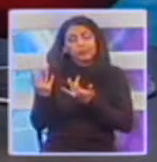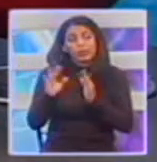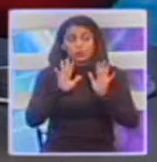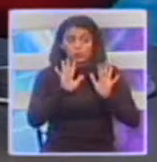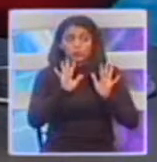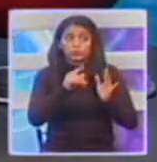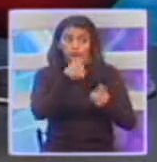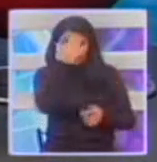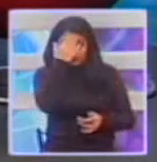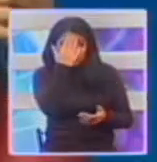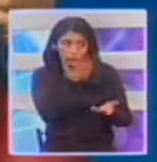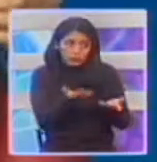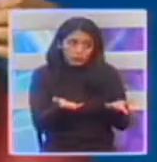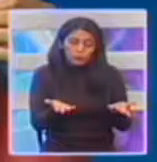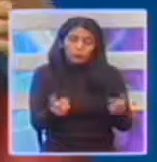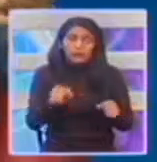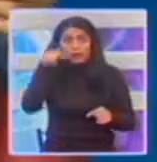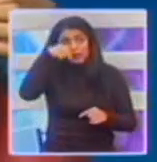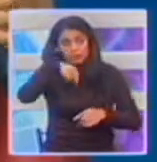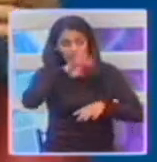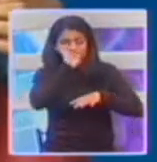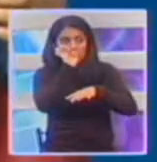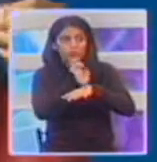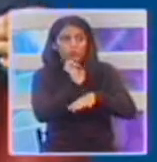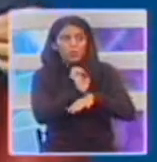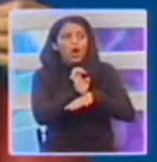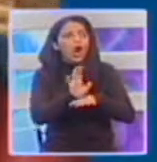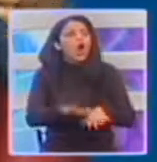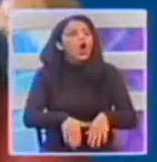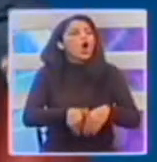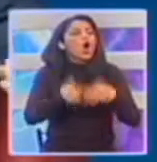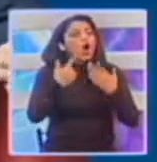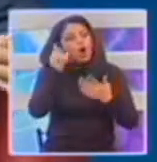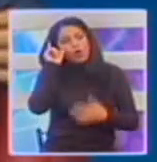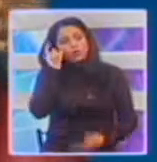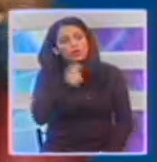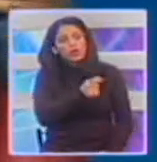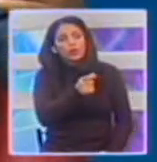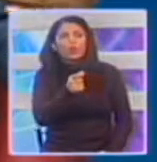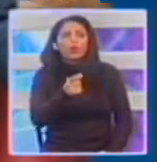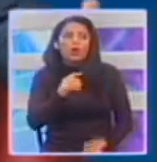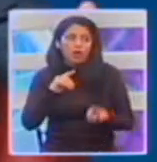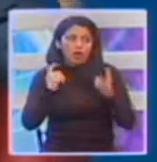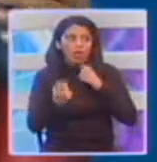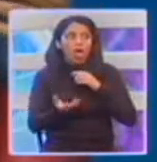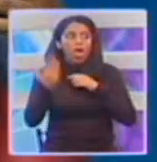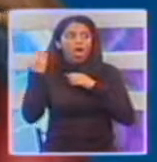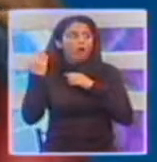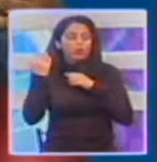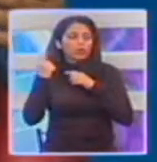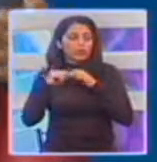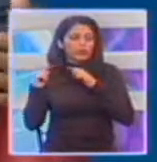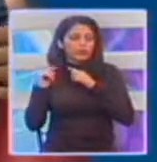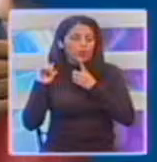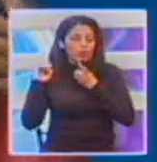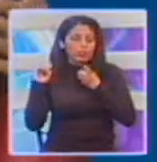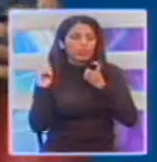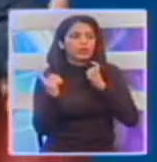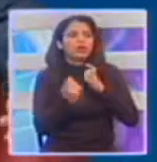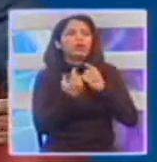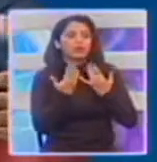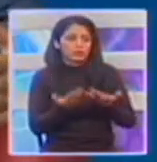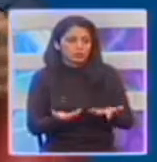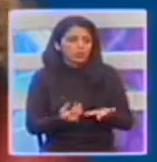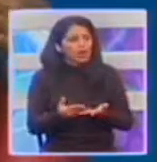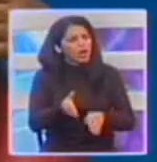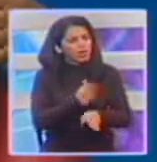de que en este país la forma de fiscalizar ha cambiado muchísimo si tú es en las sesiones que hemos tenido